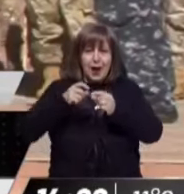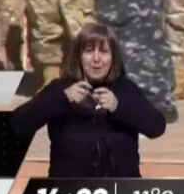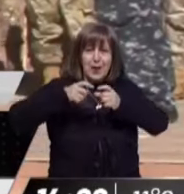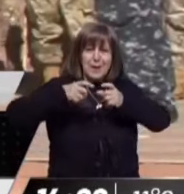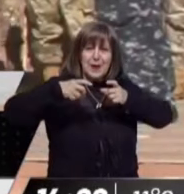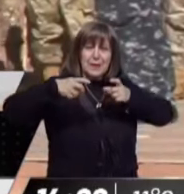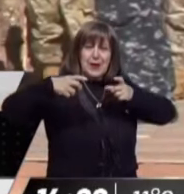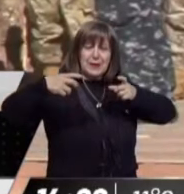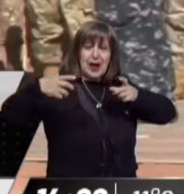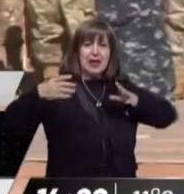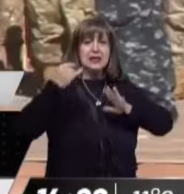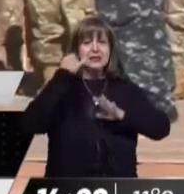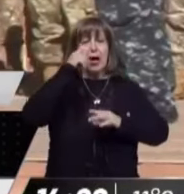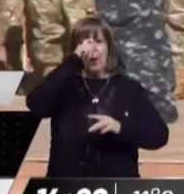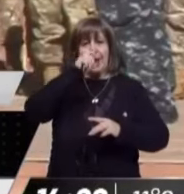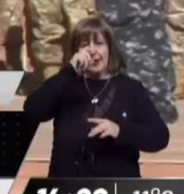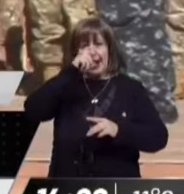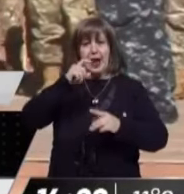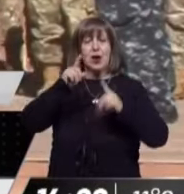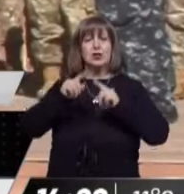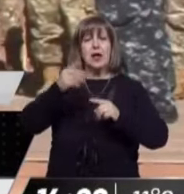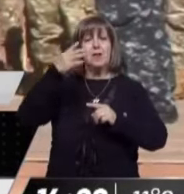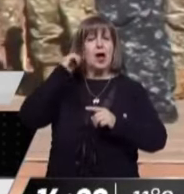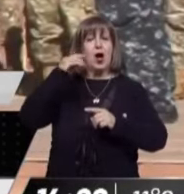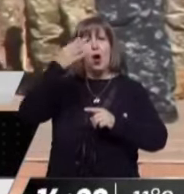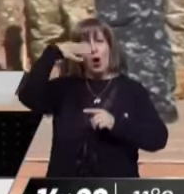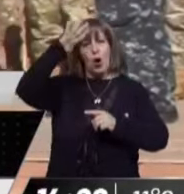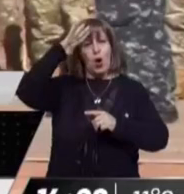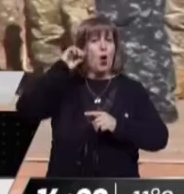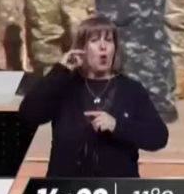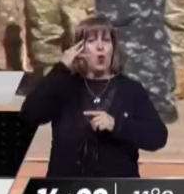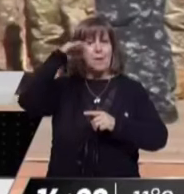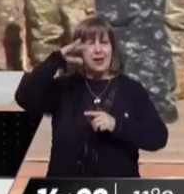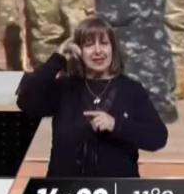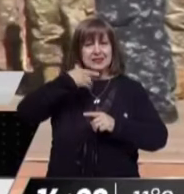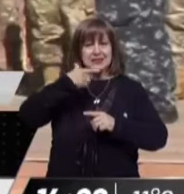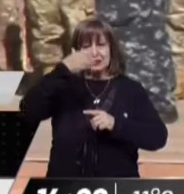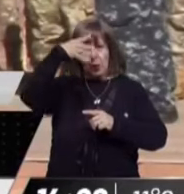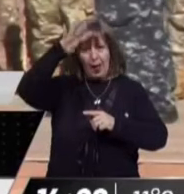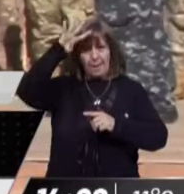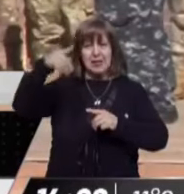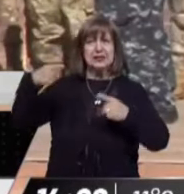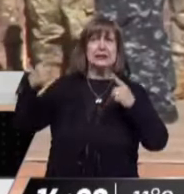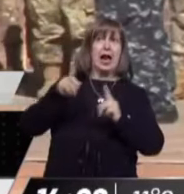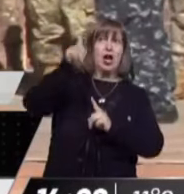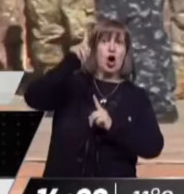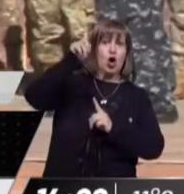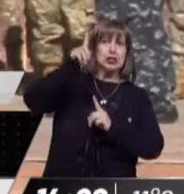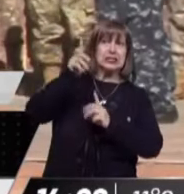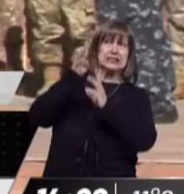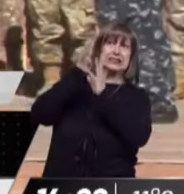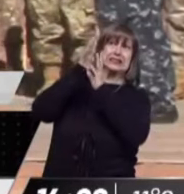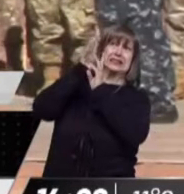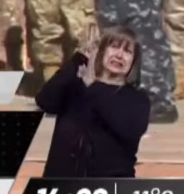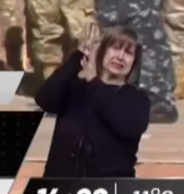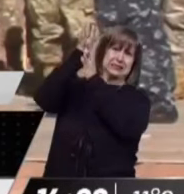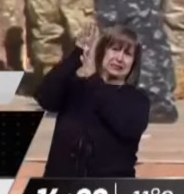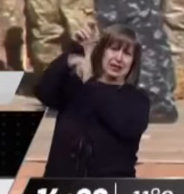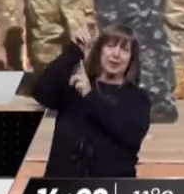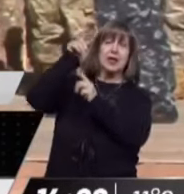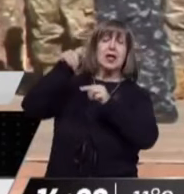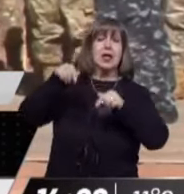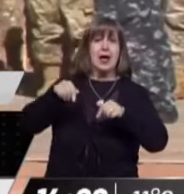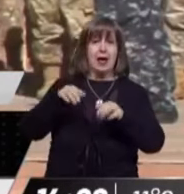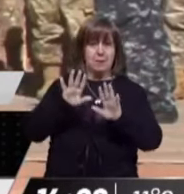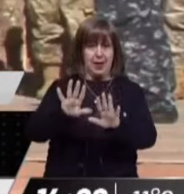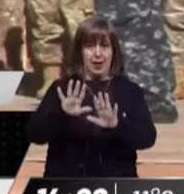cuando Belgrano y Güemes combatían a los realistas en el norte. Y aquí me